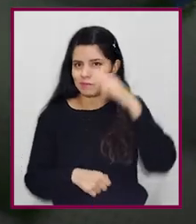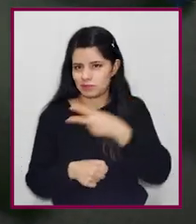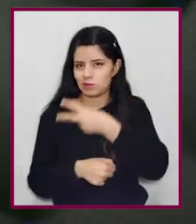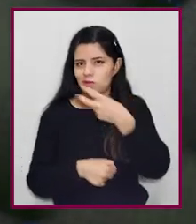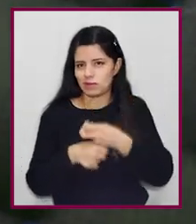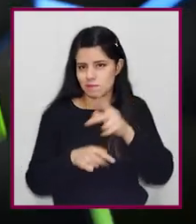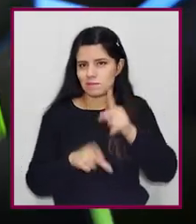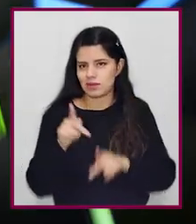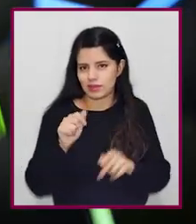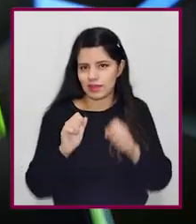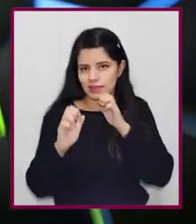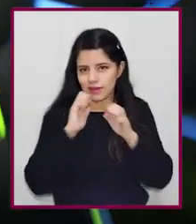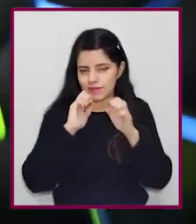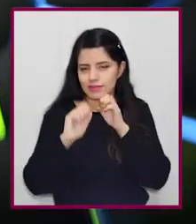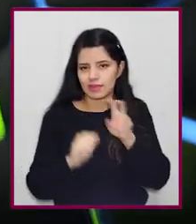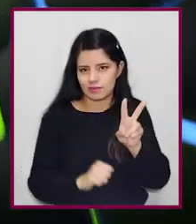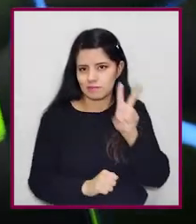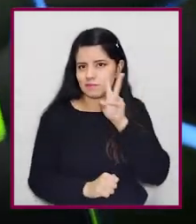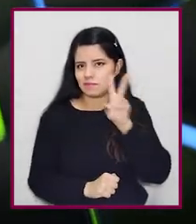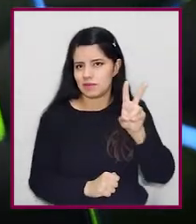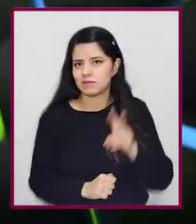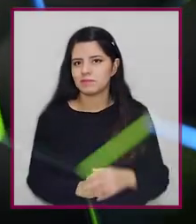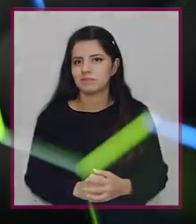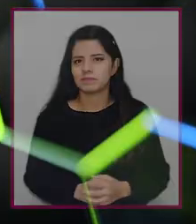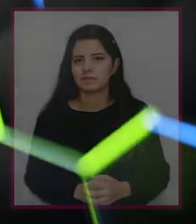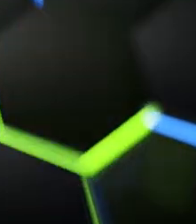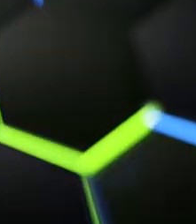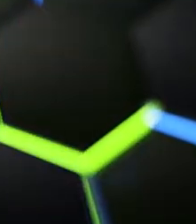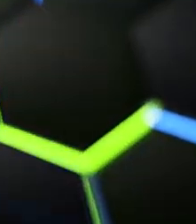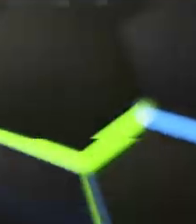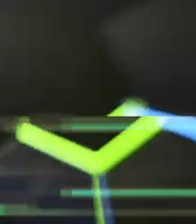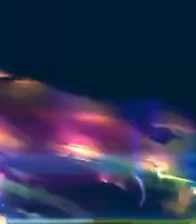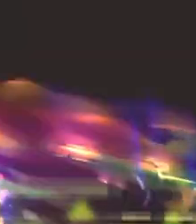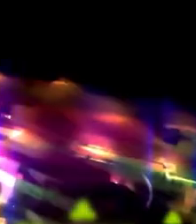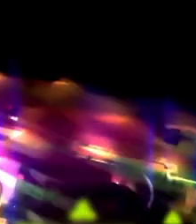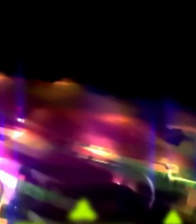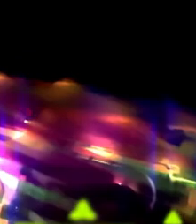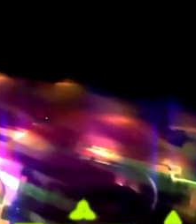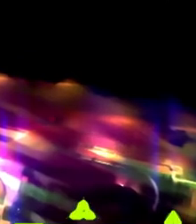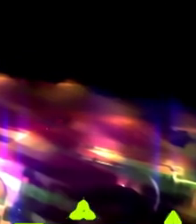de su entrevista? ¡A la entrevista y más allá!